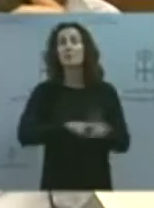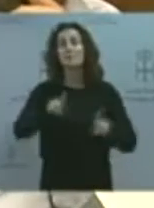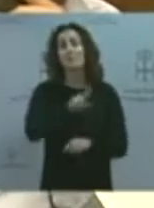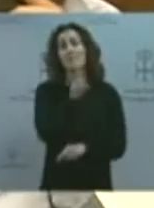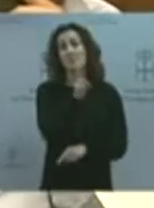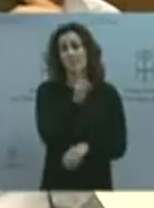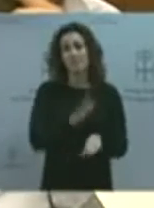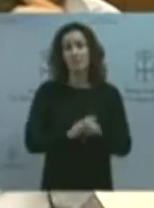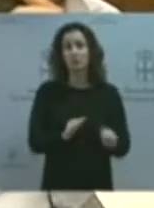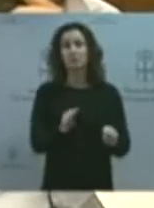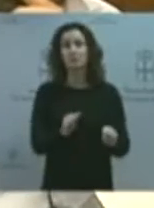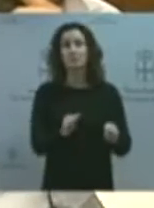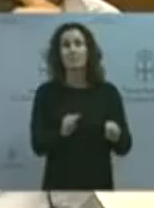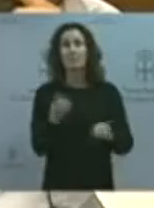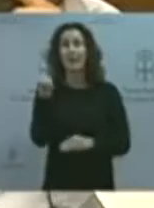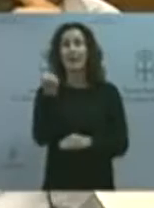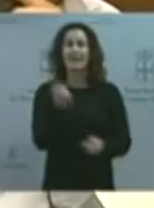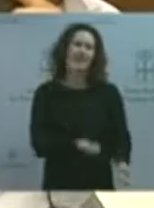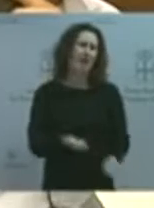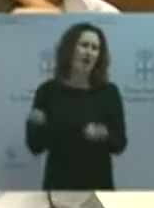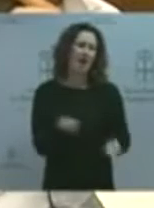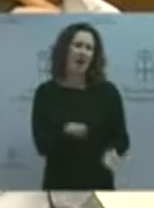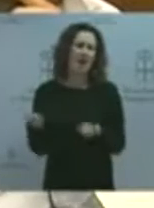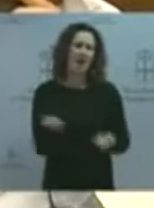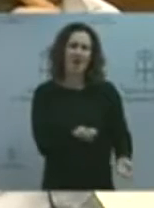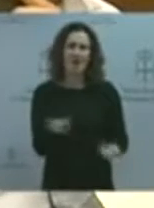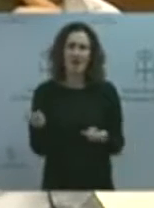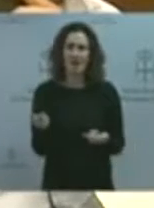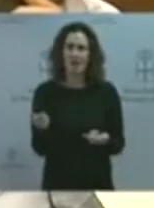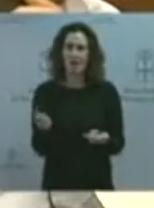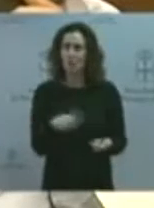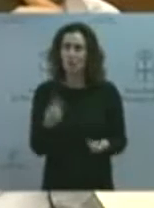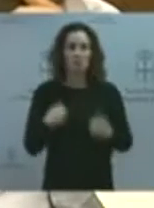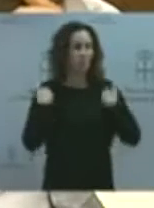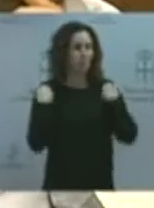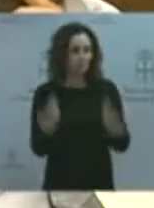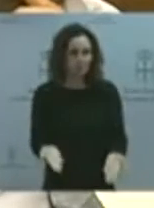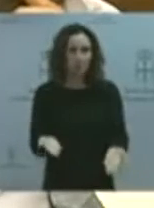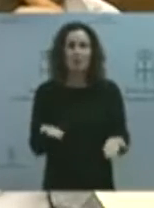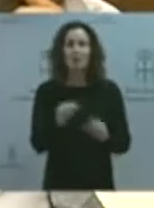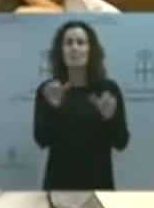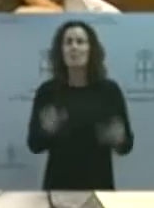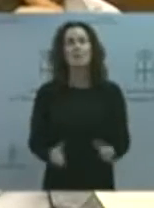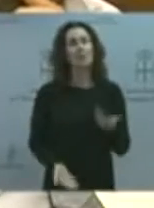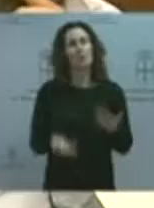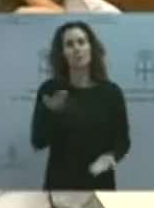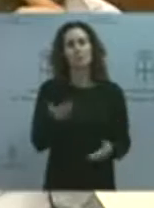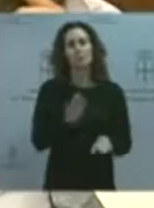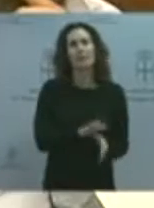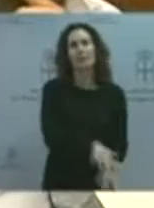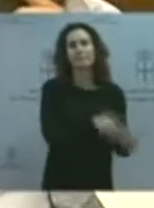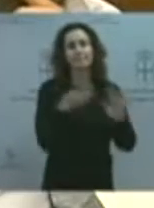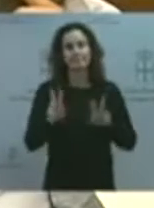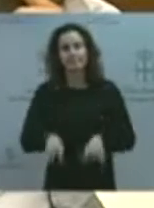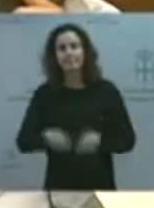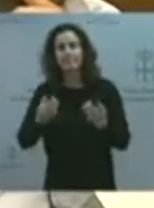del Estado, porque nunca hemos dejado de ser generosos, demandamos un modelo justo para transitar hacia una economía verde y sostenible, después de